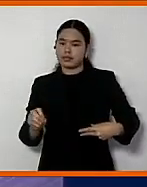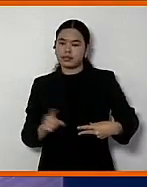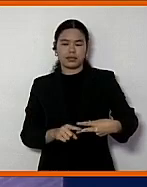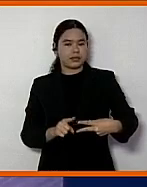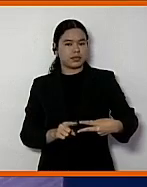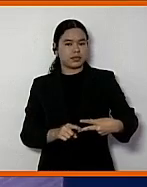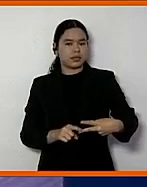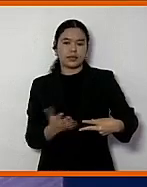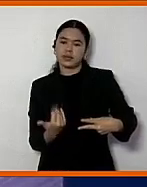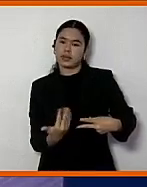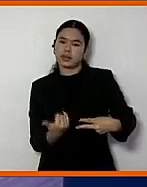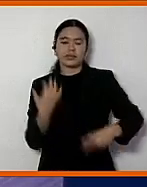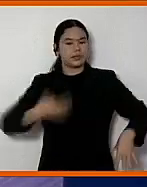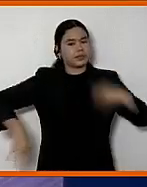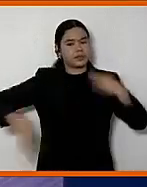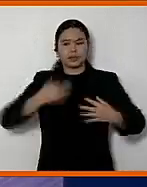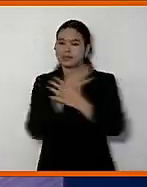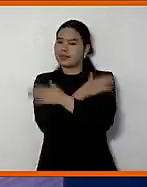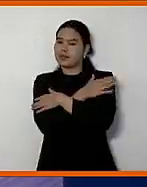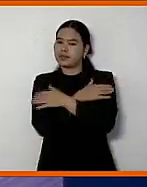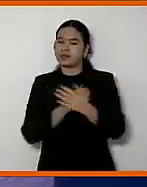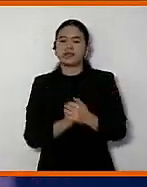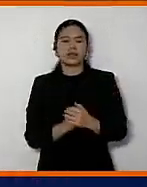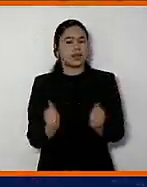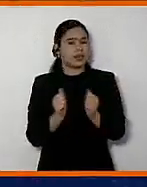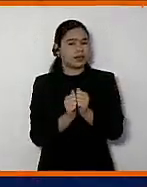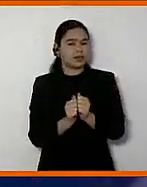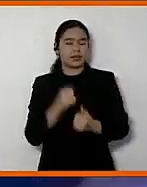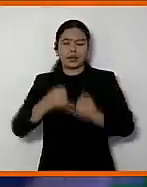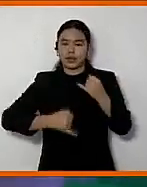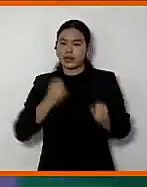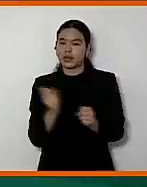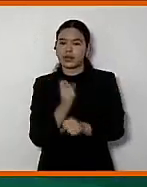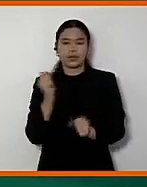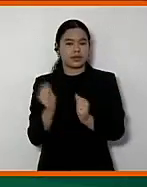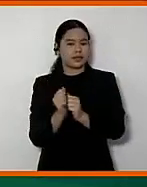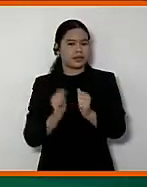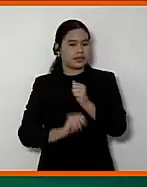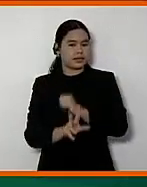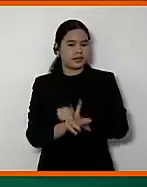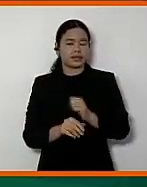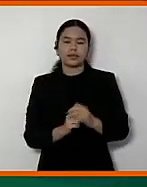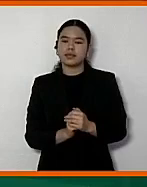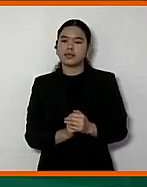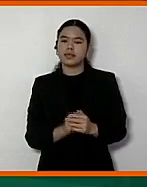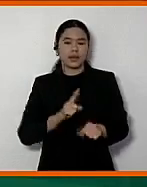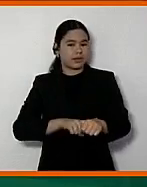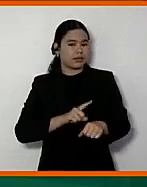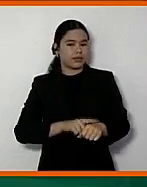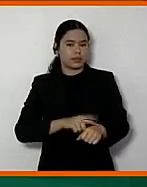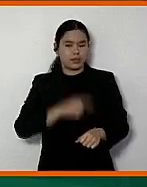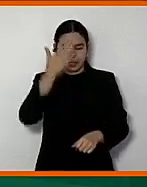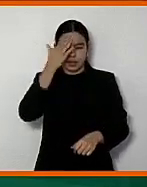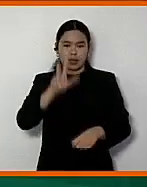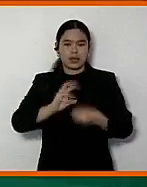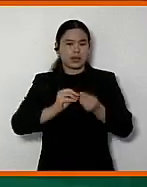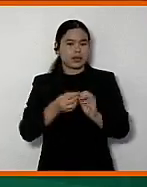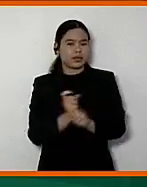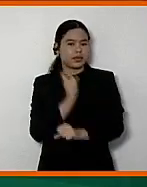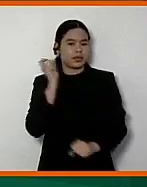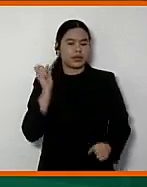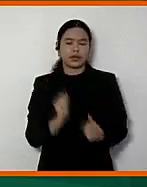posición 2.15 Muchas felicidades Acompáñame a pegar y ganar junto a Pega 3 es momento de conocer los tres números